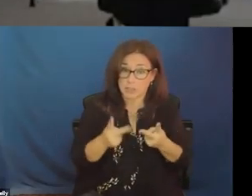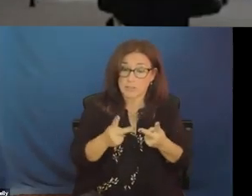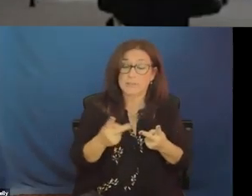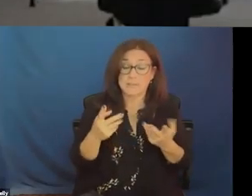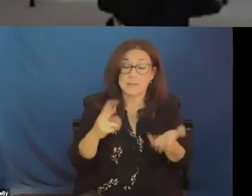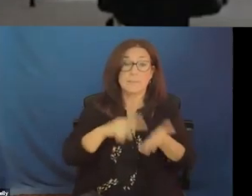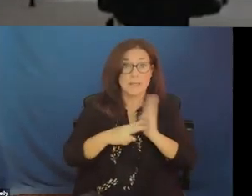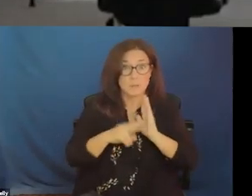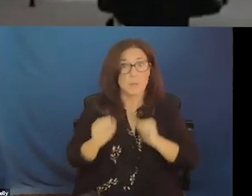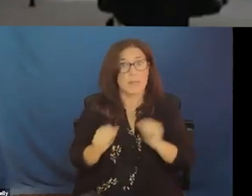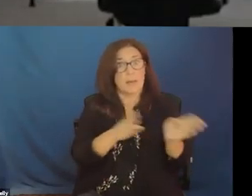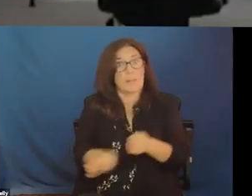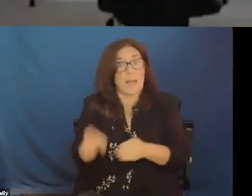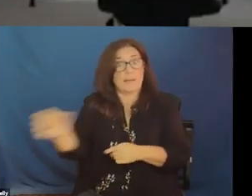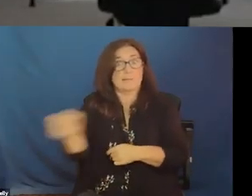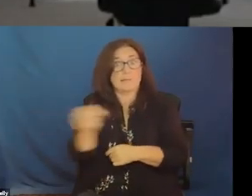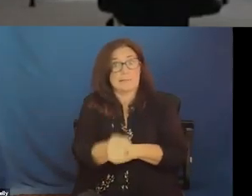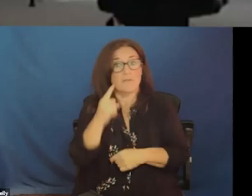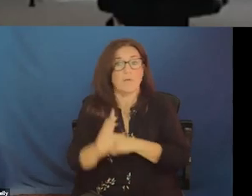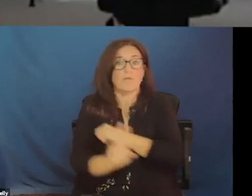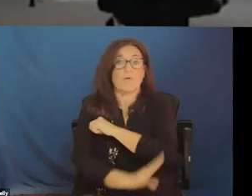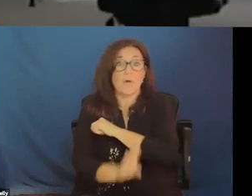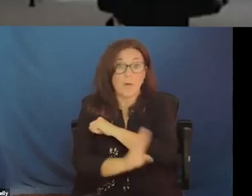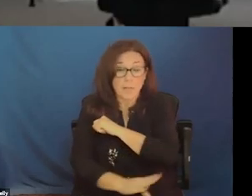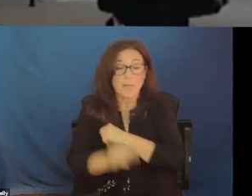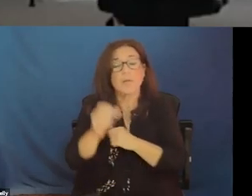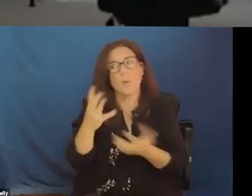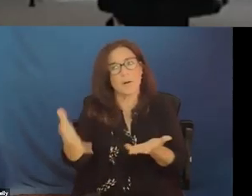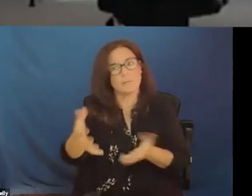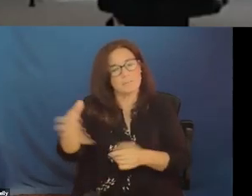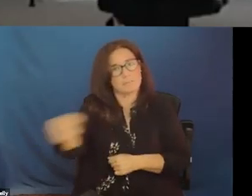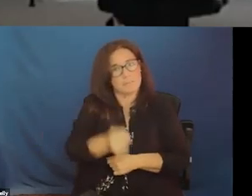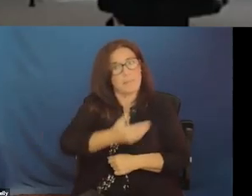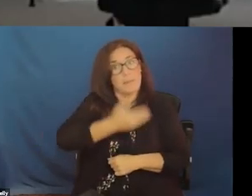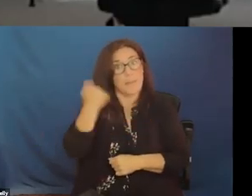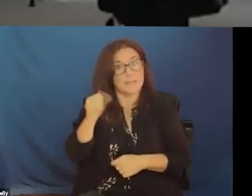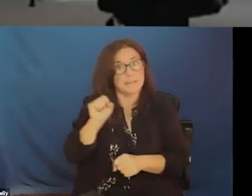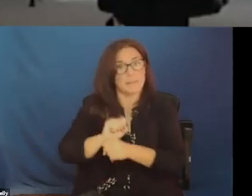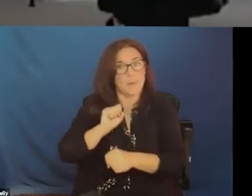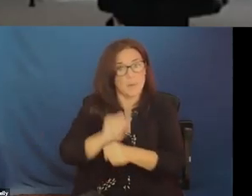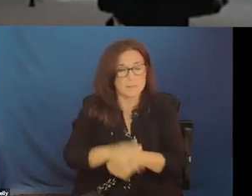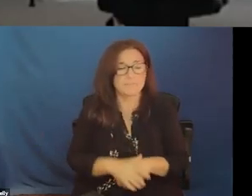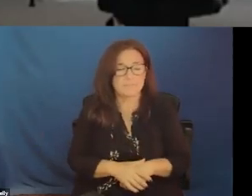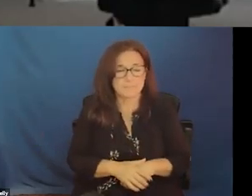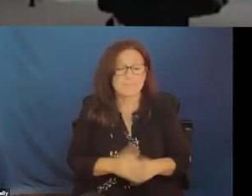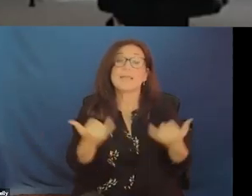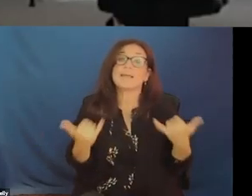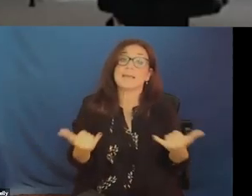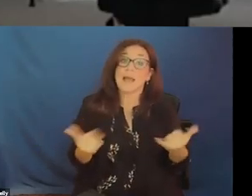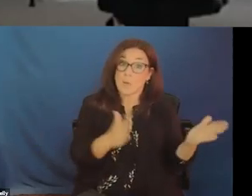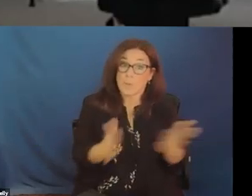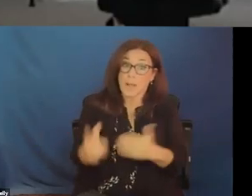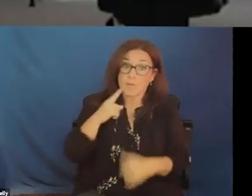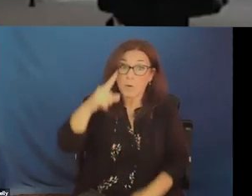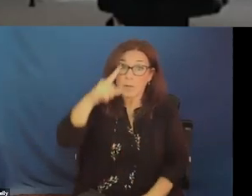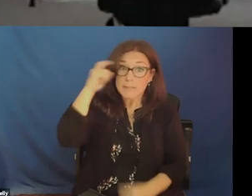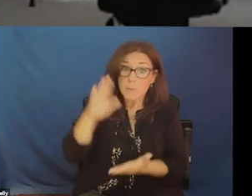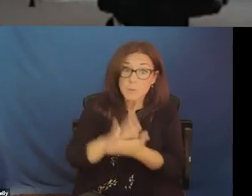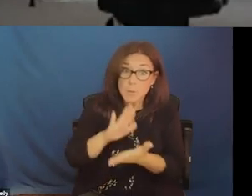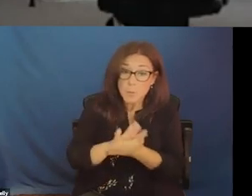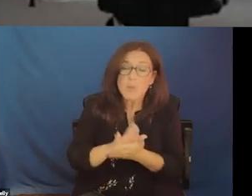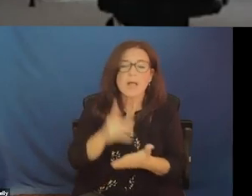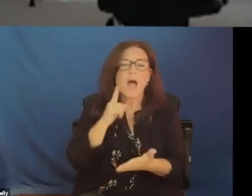cargos adicionales para contratar a los mejores empleados para el distrito escolar unificado de santa barbara morir con la planeación de verano y vamos